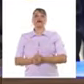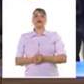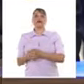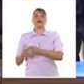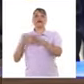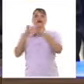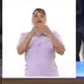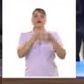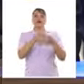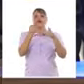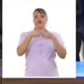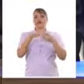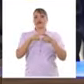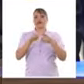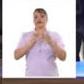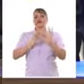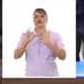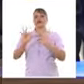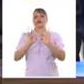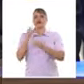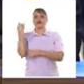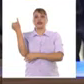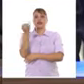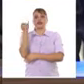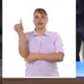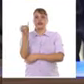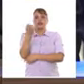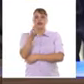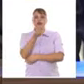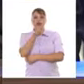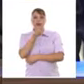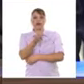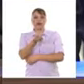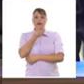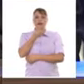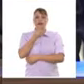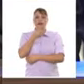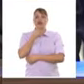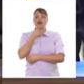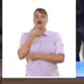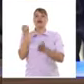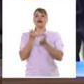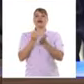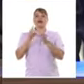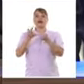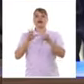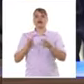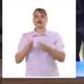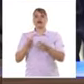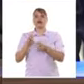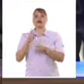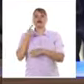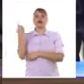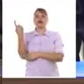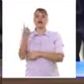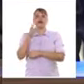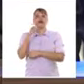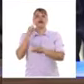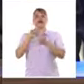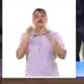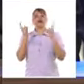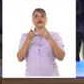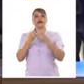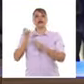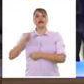de protección internacional autorizada por la Asamblea General de las Naciones Unidas con el